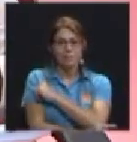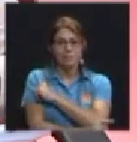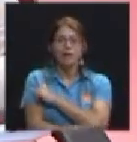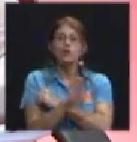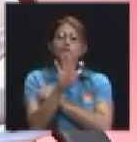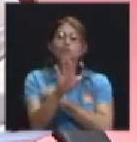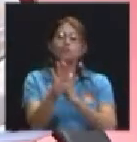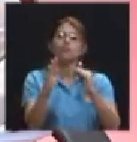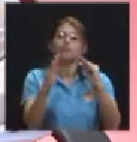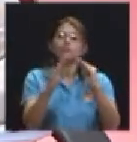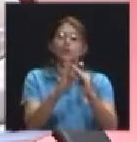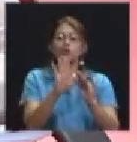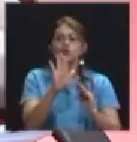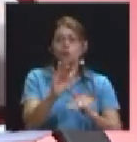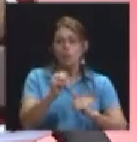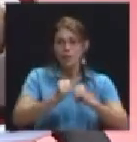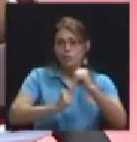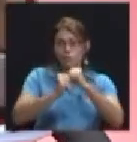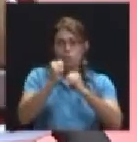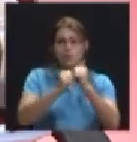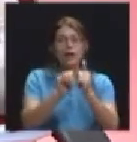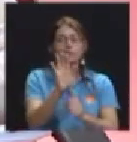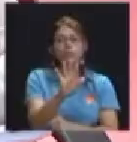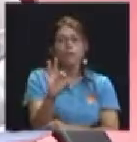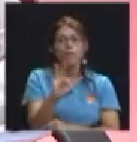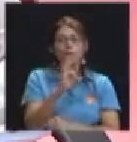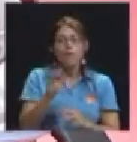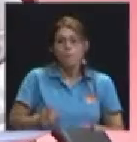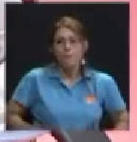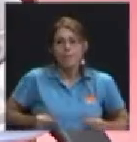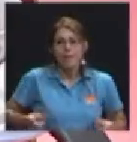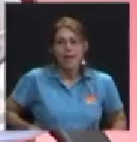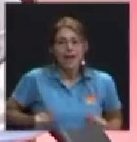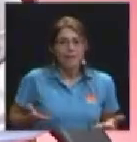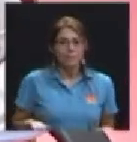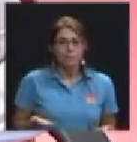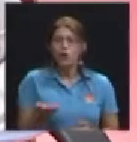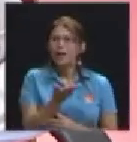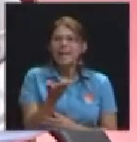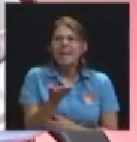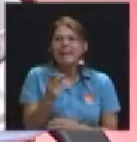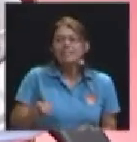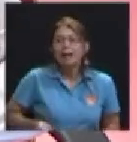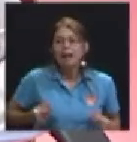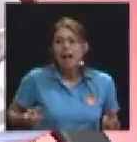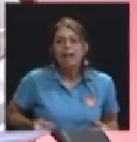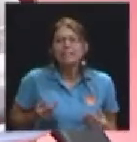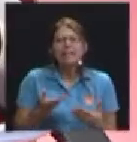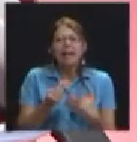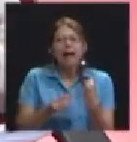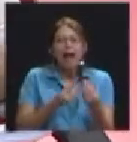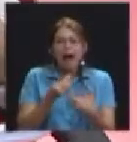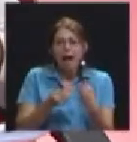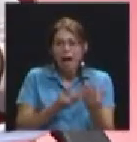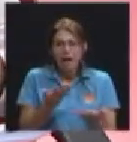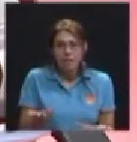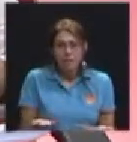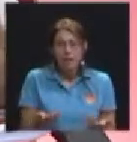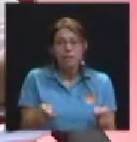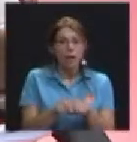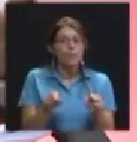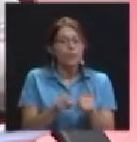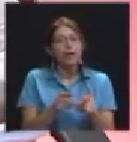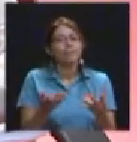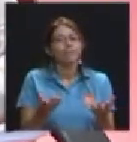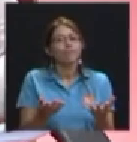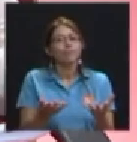su estructura de gasto, ¿verdad?, en qué están gastando los hogares en este momento, y también cómo hacen o